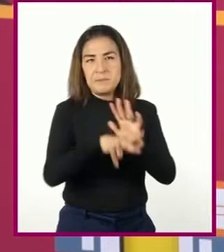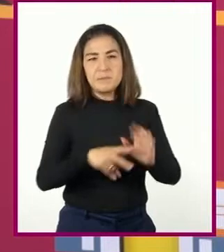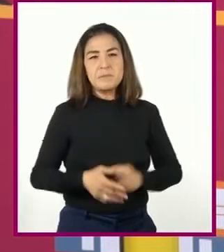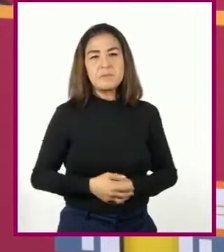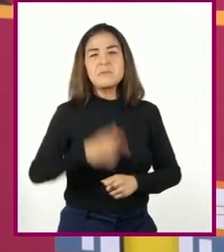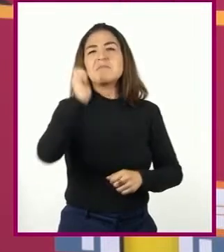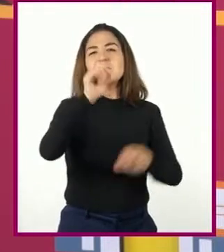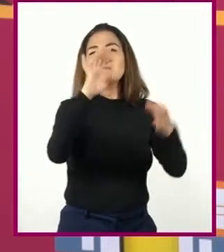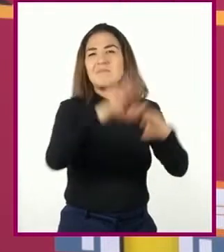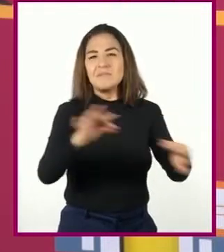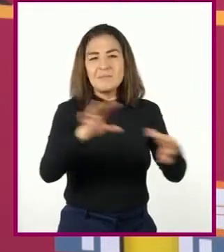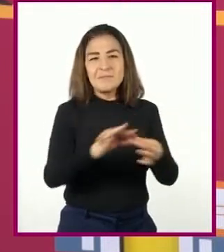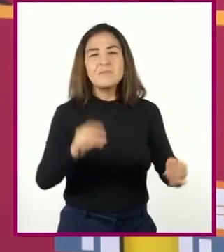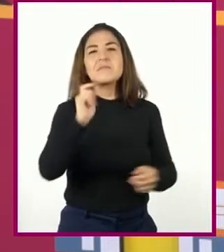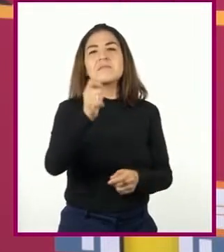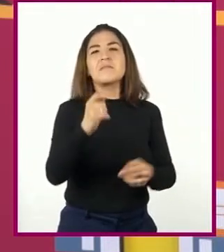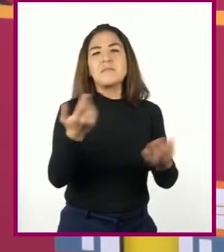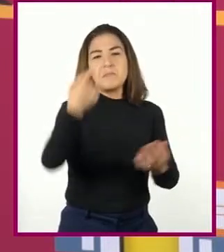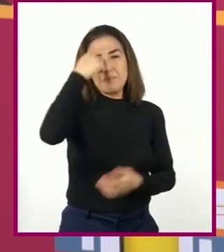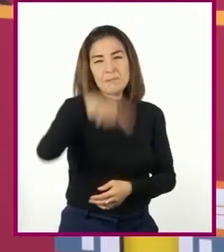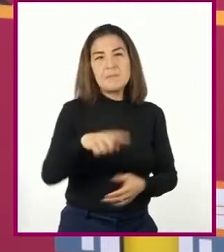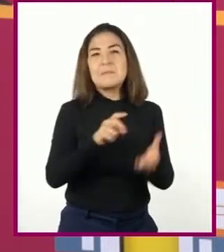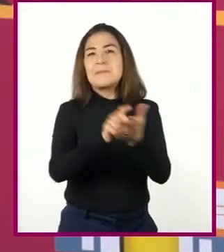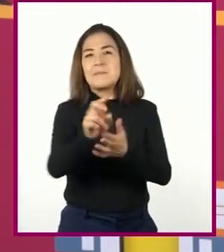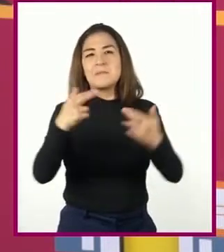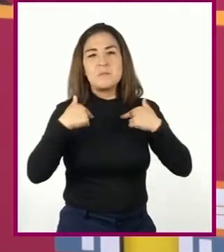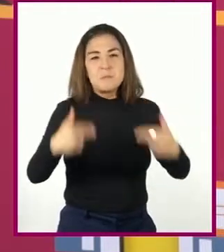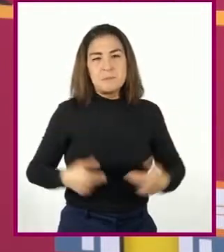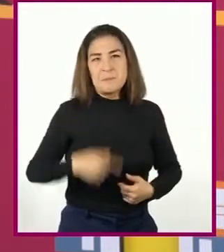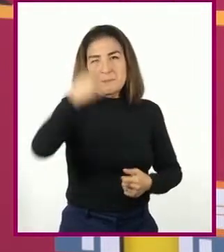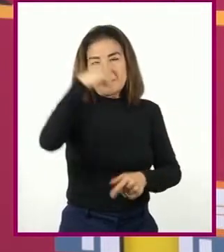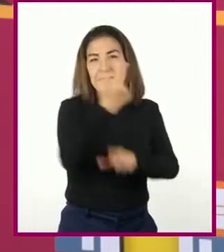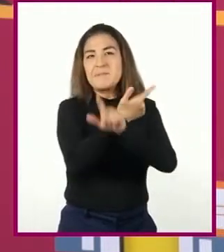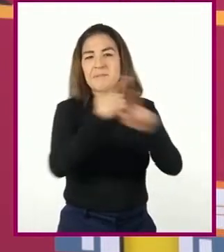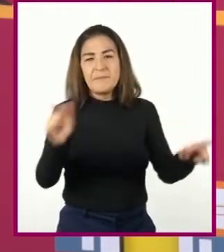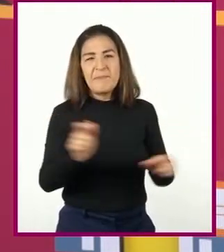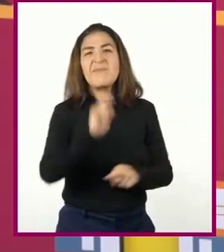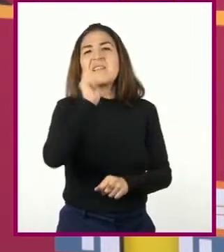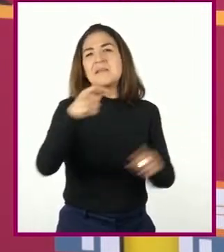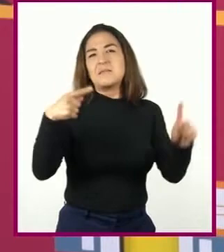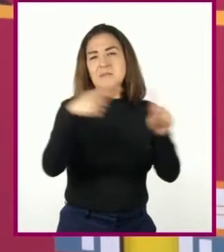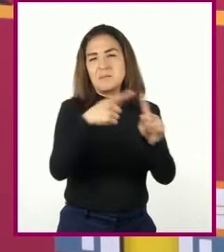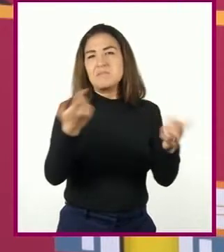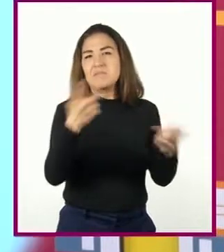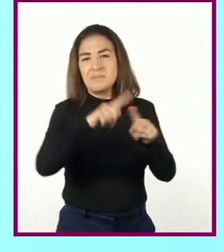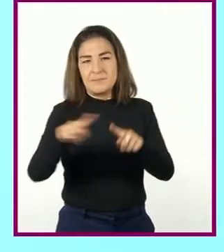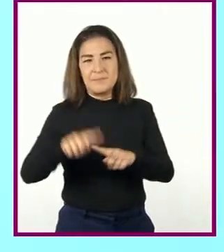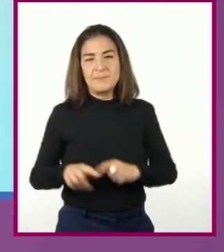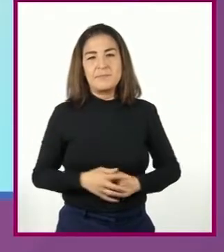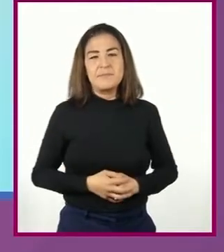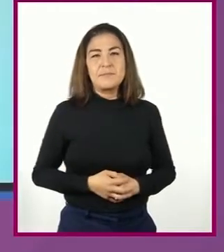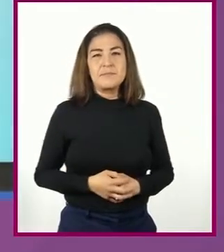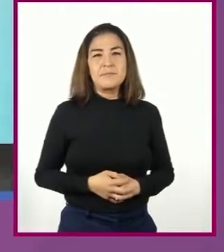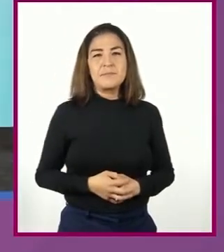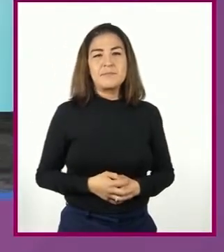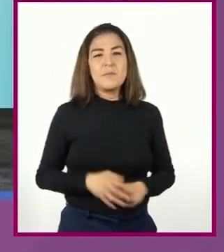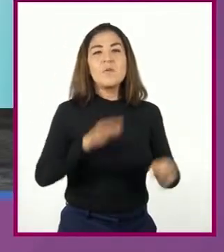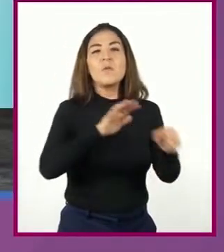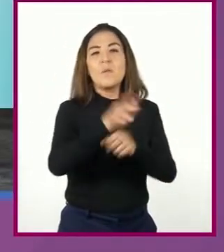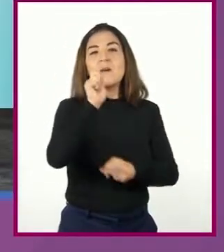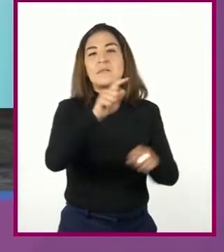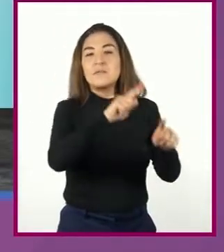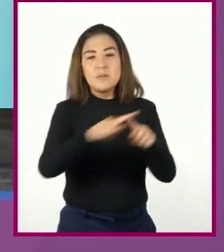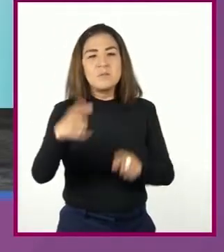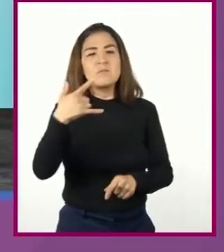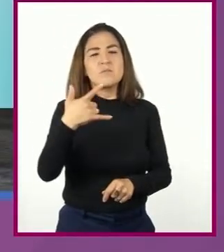que explica en qué consiste el derecho humano a la libertad y qué implica su ejercicio? Uno de los principales logros